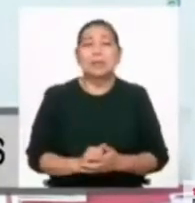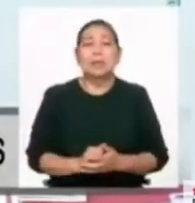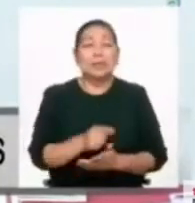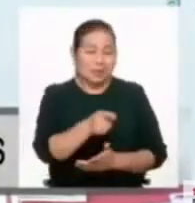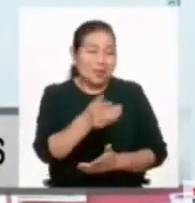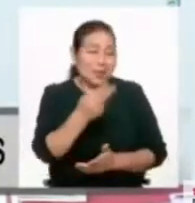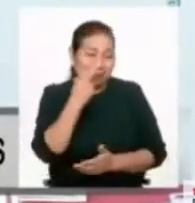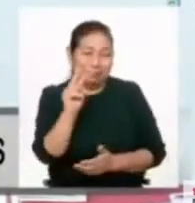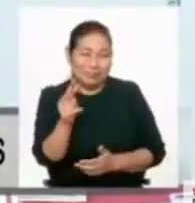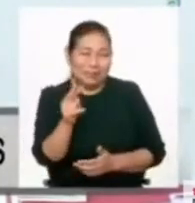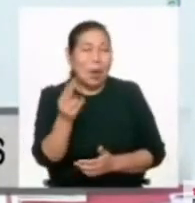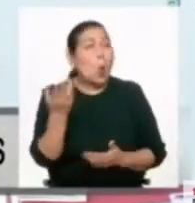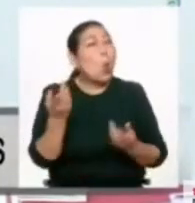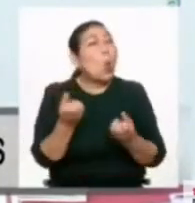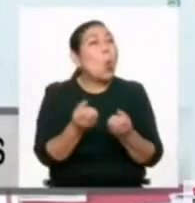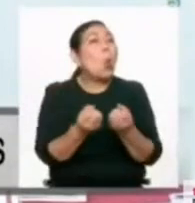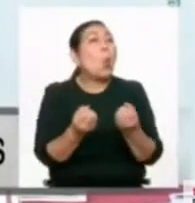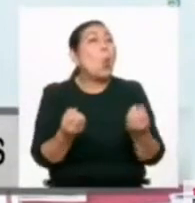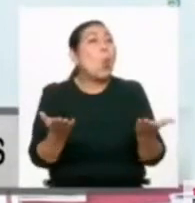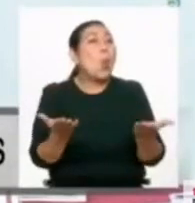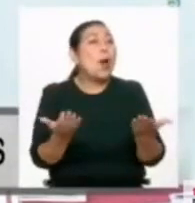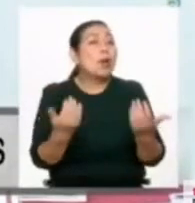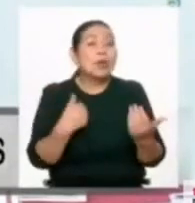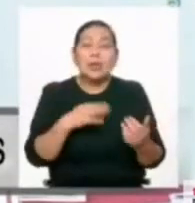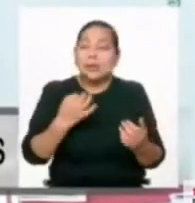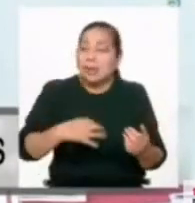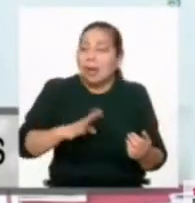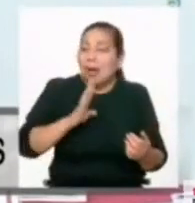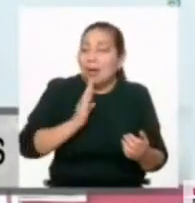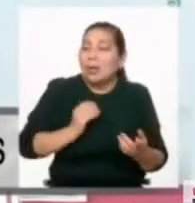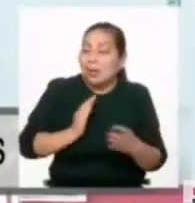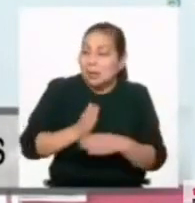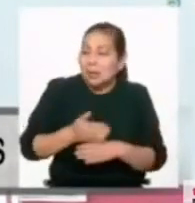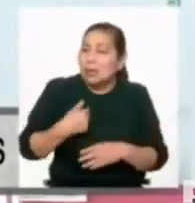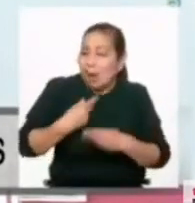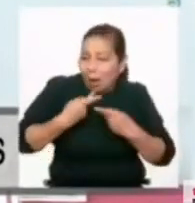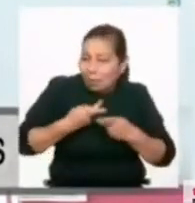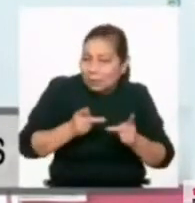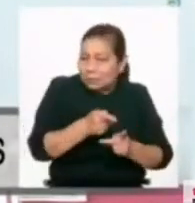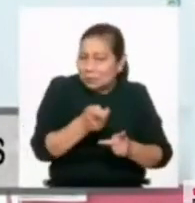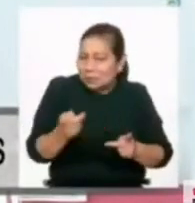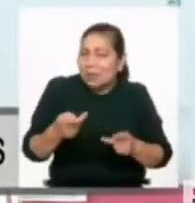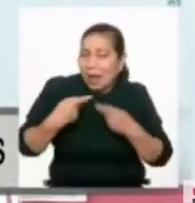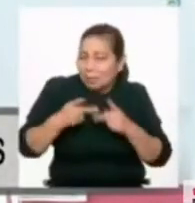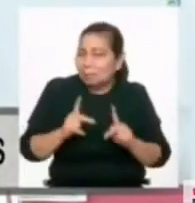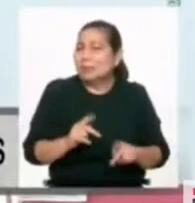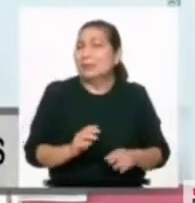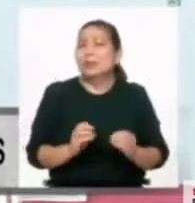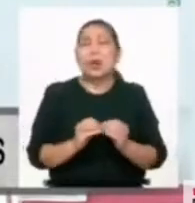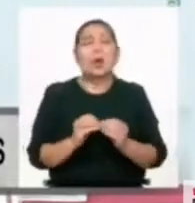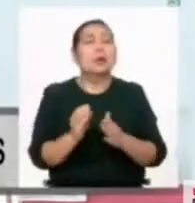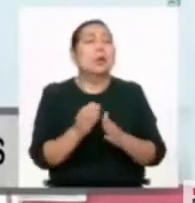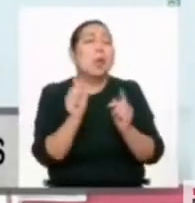En cuanto a Chalhuahuacho, ustedes vieron cuando yo intervine en Chalhuahuacho y lo difundieron. Y difundieron